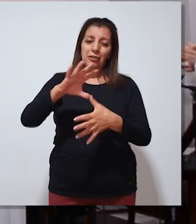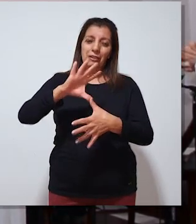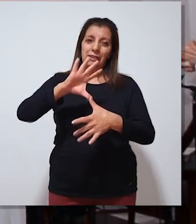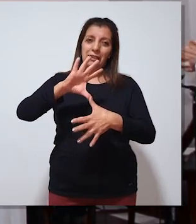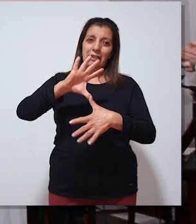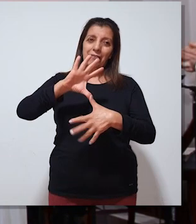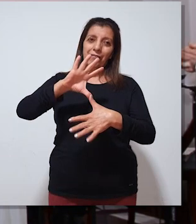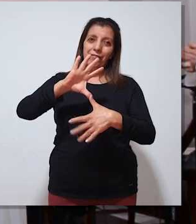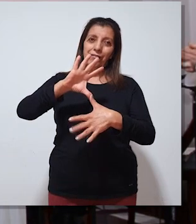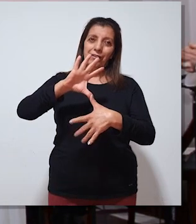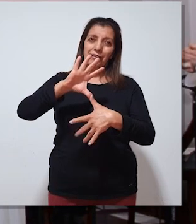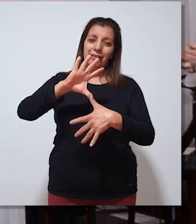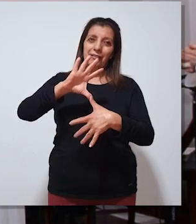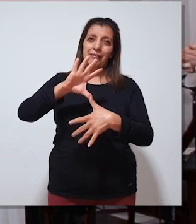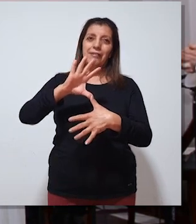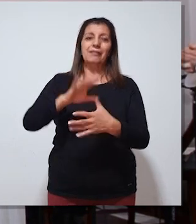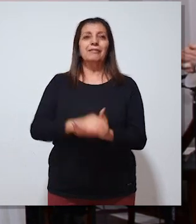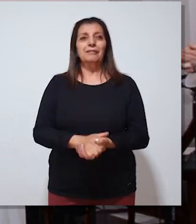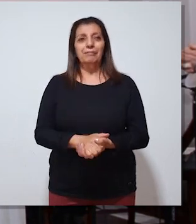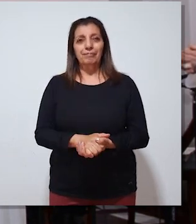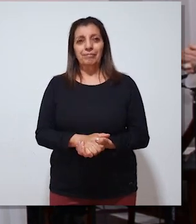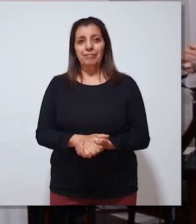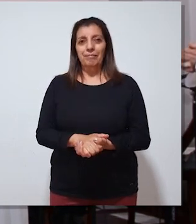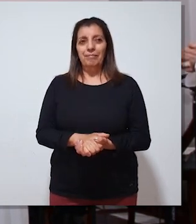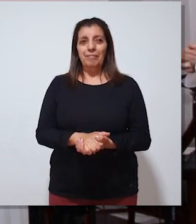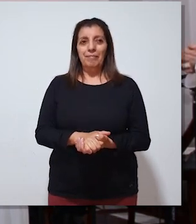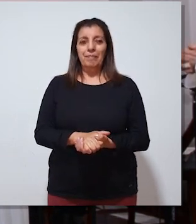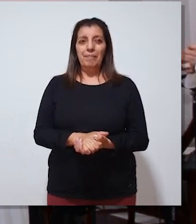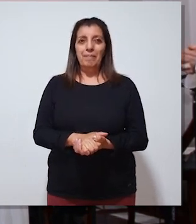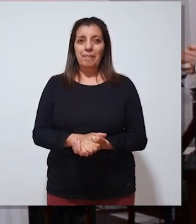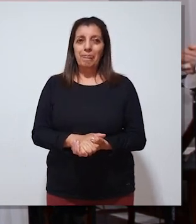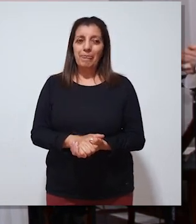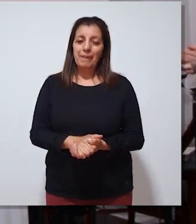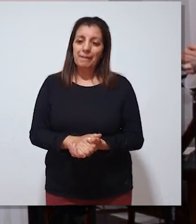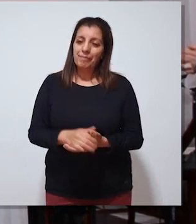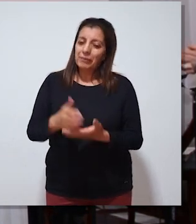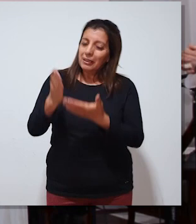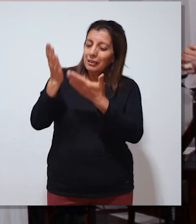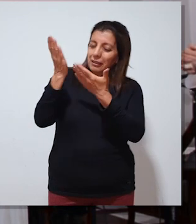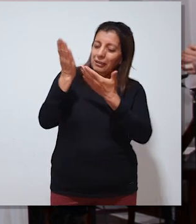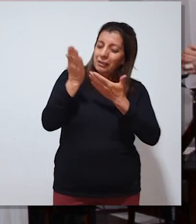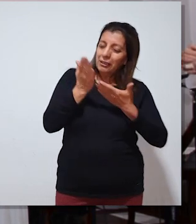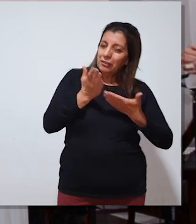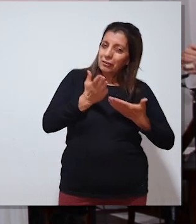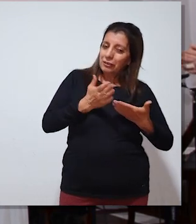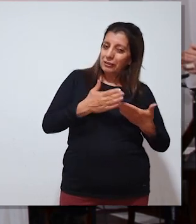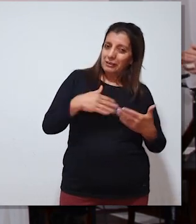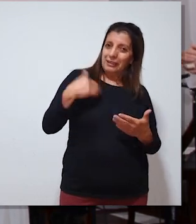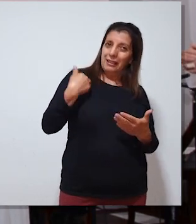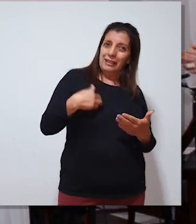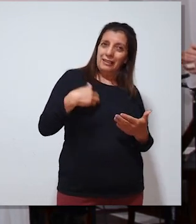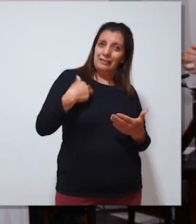los tiempos del nacer, y le diste a la Argentina